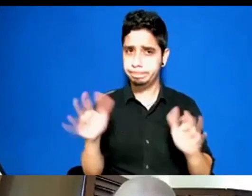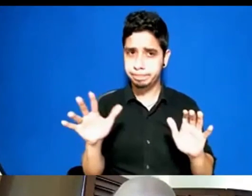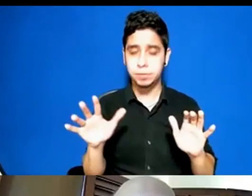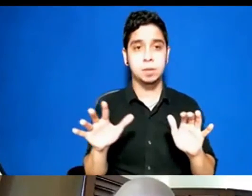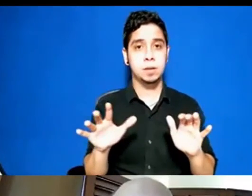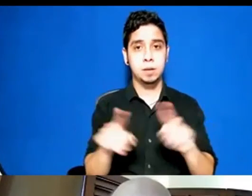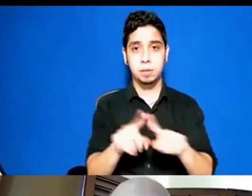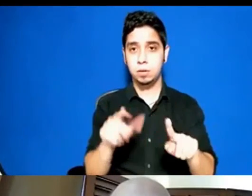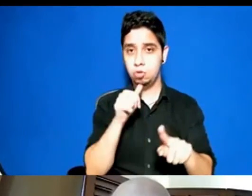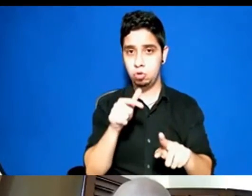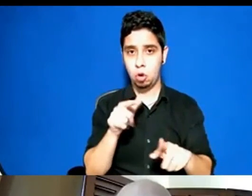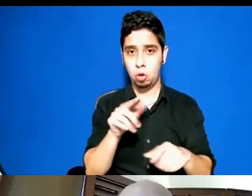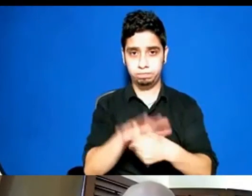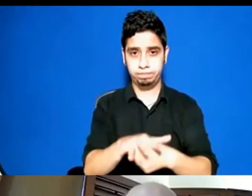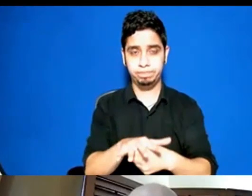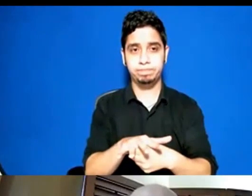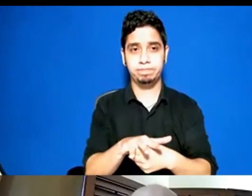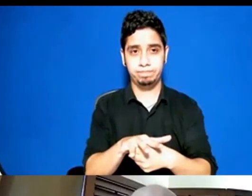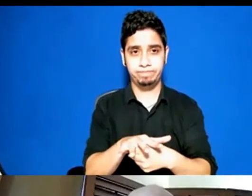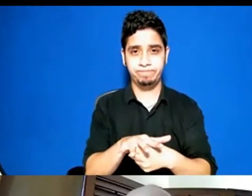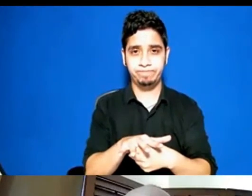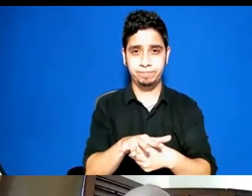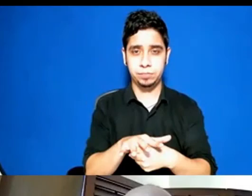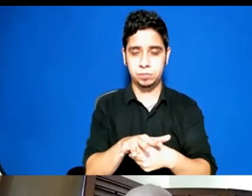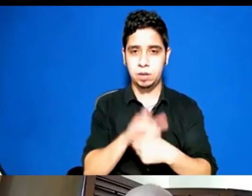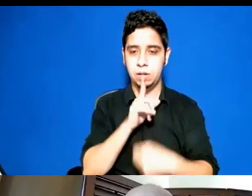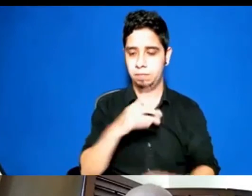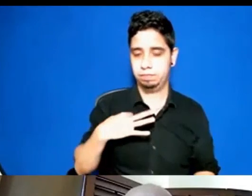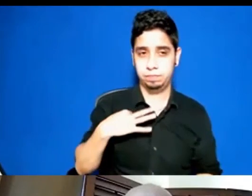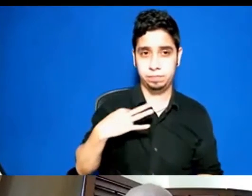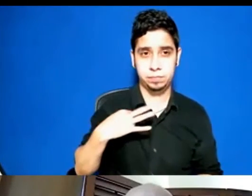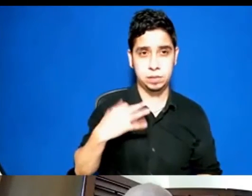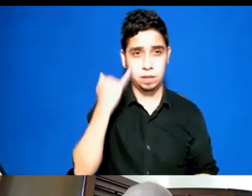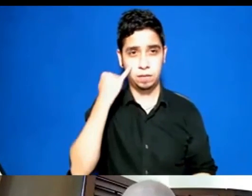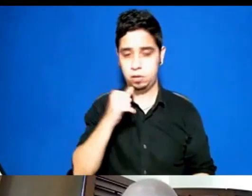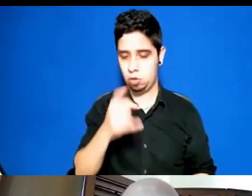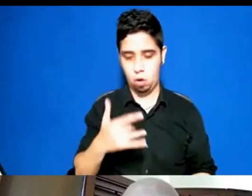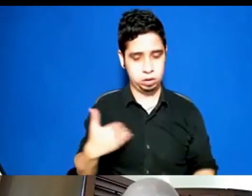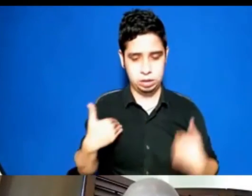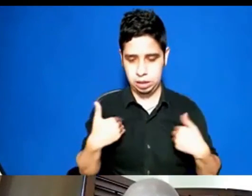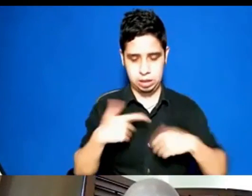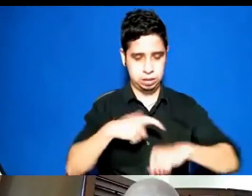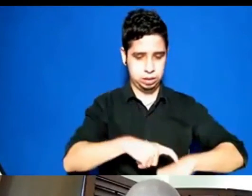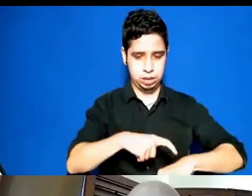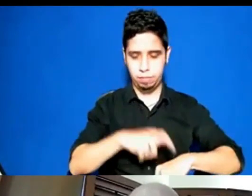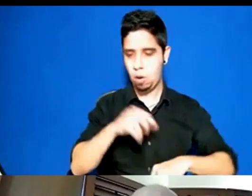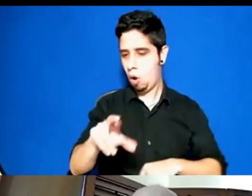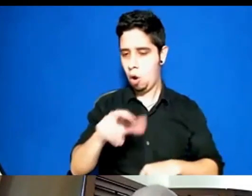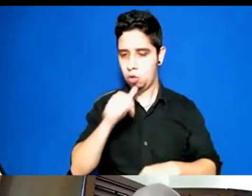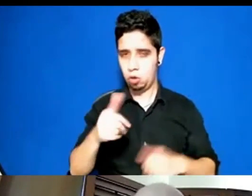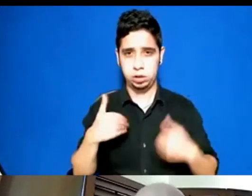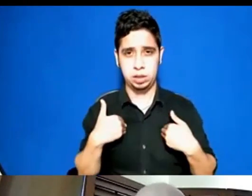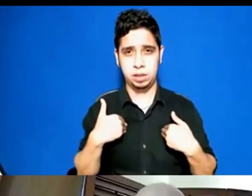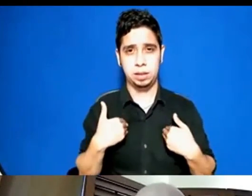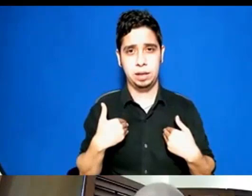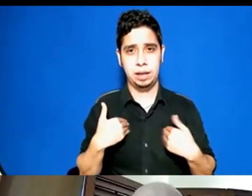no se comprometa a ser voluntario si usted no tiene o el tiempo o la o esa, qué sé yo,